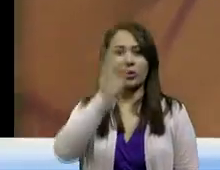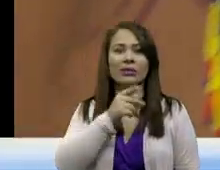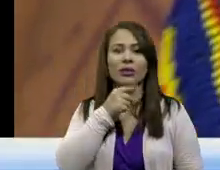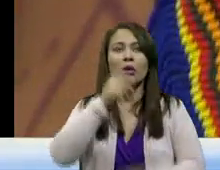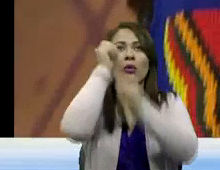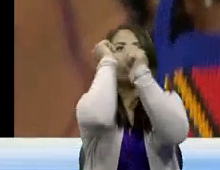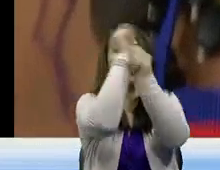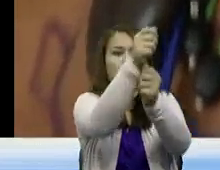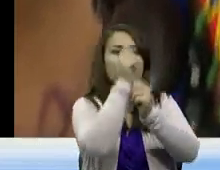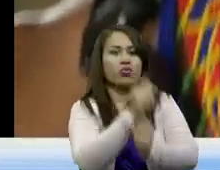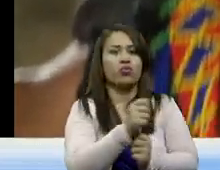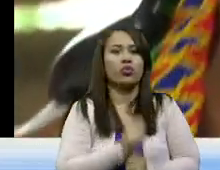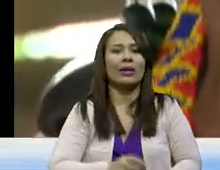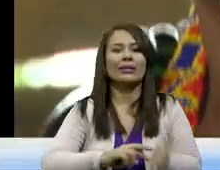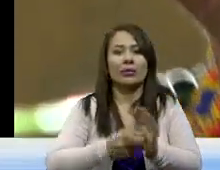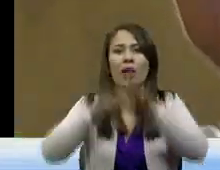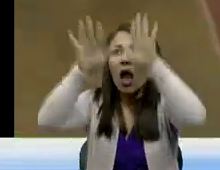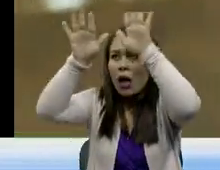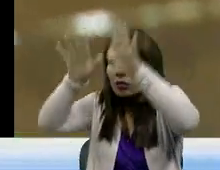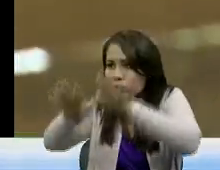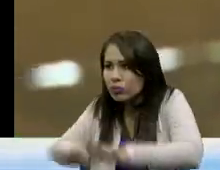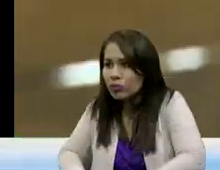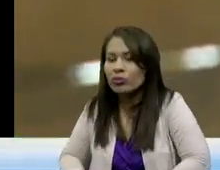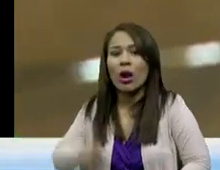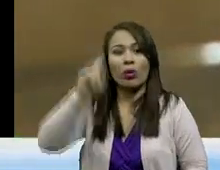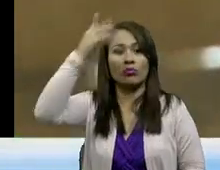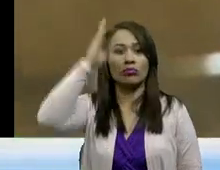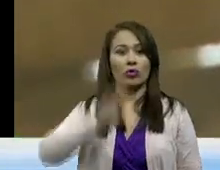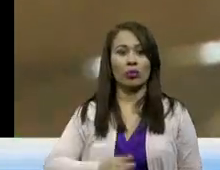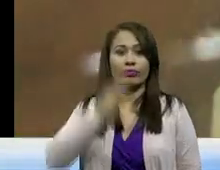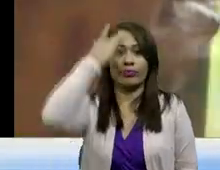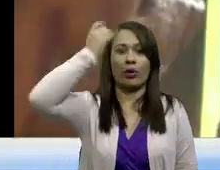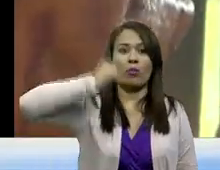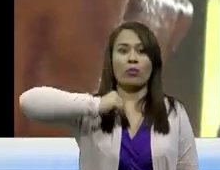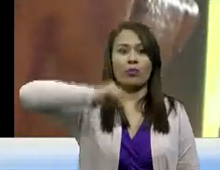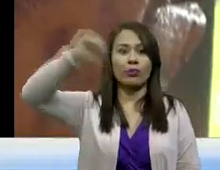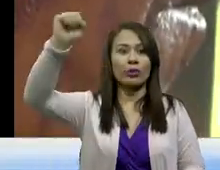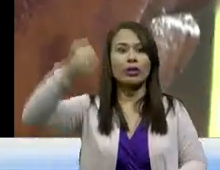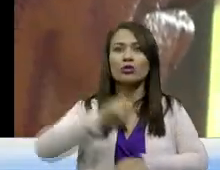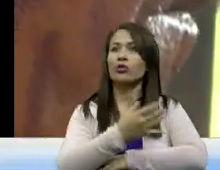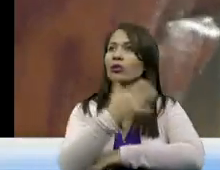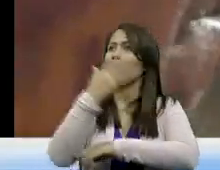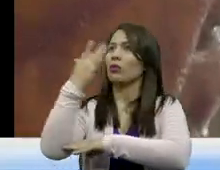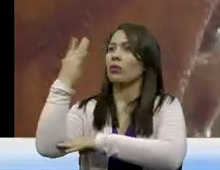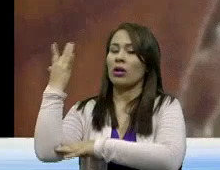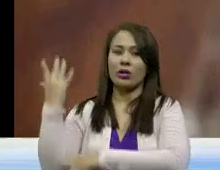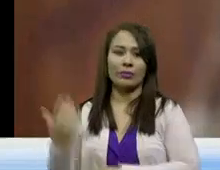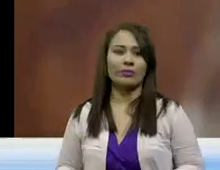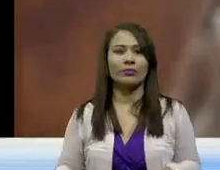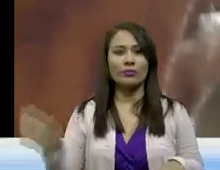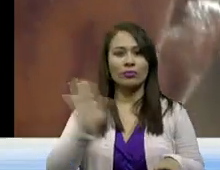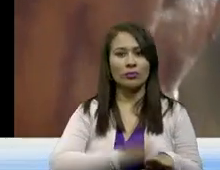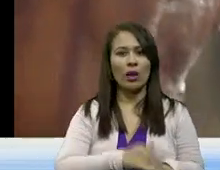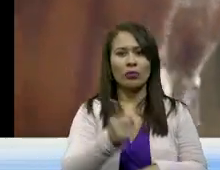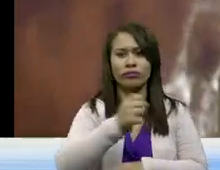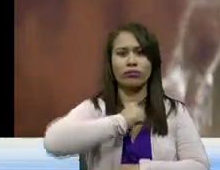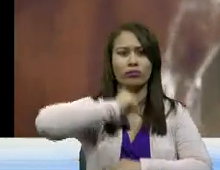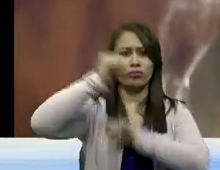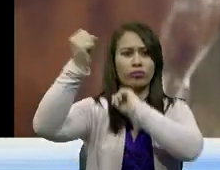chamanes, adoran al Nunqui, porque tiene un poder sobre la naturaleza. Es un poder